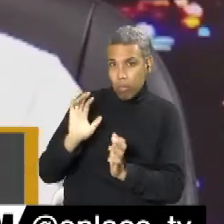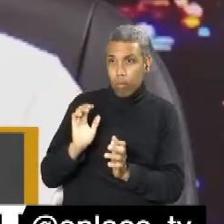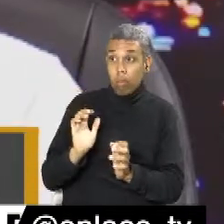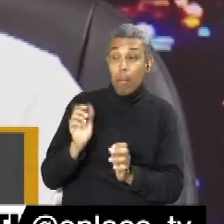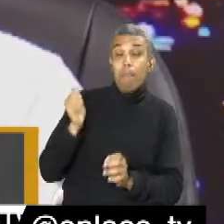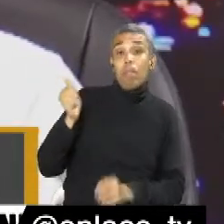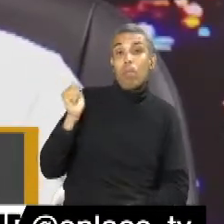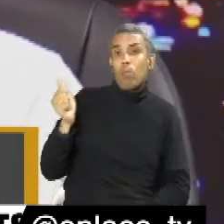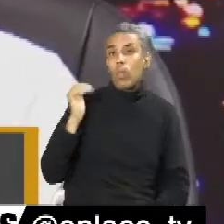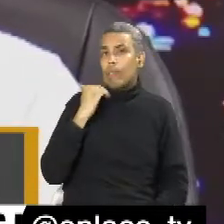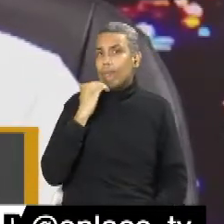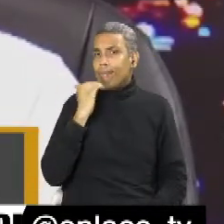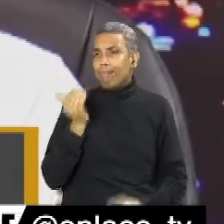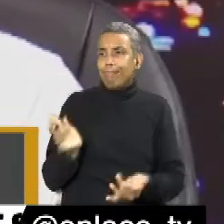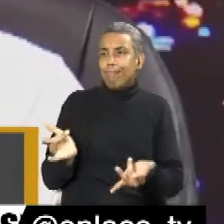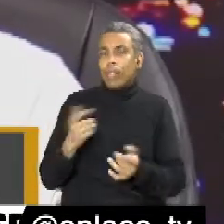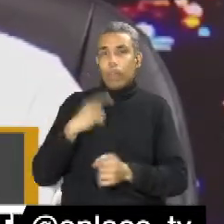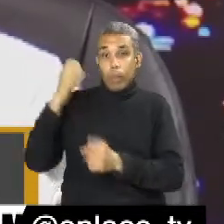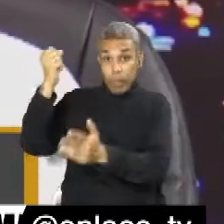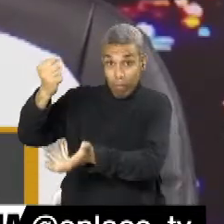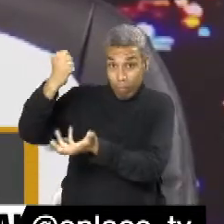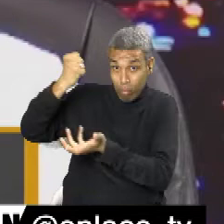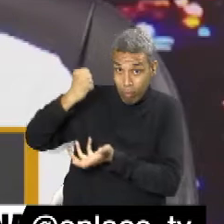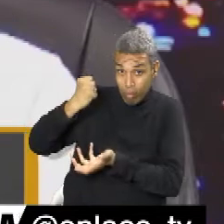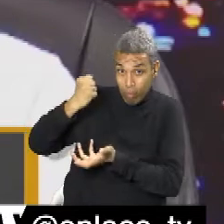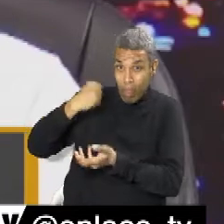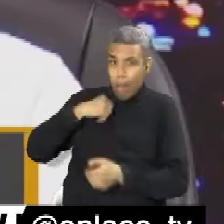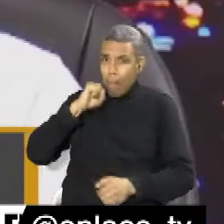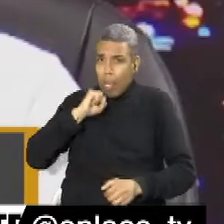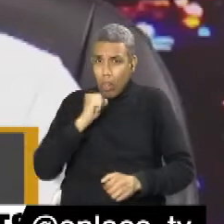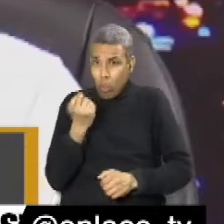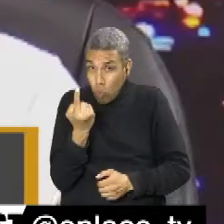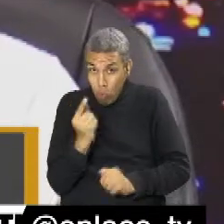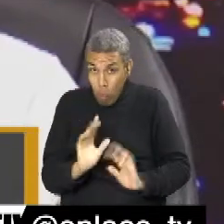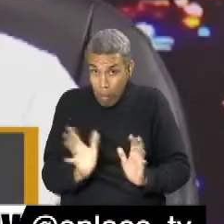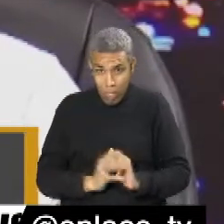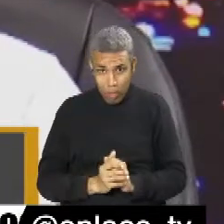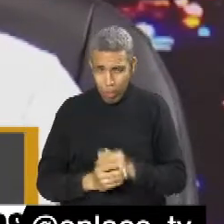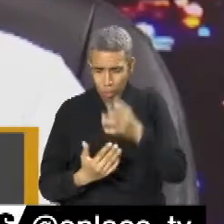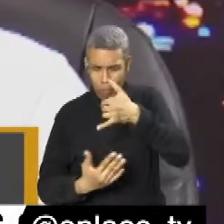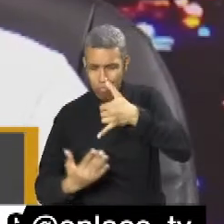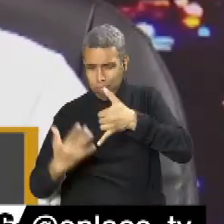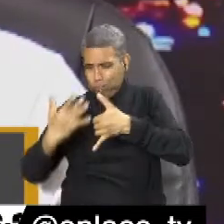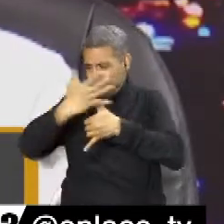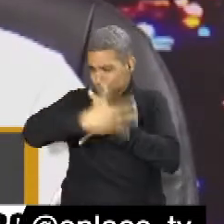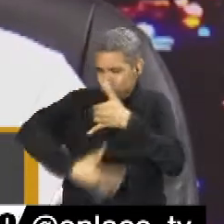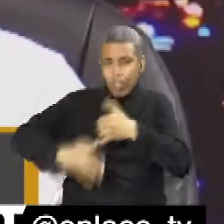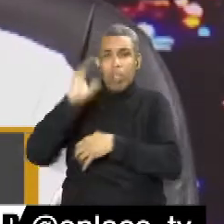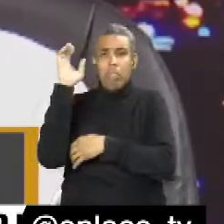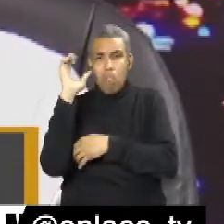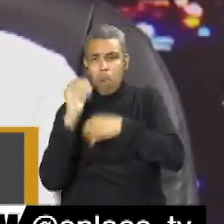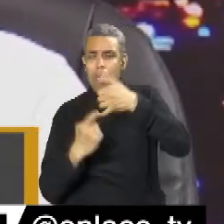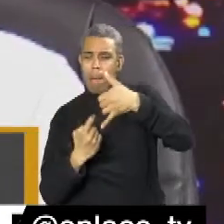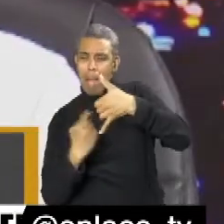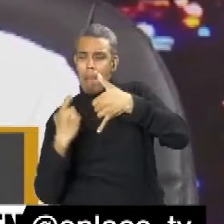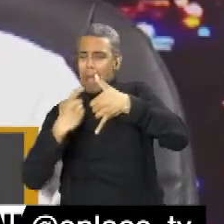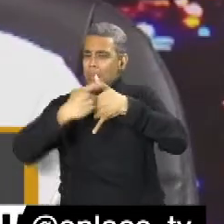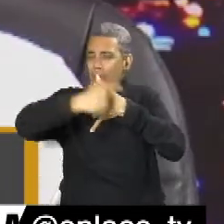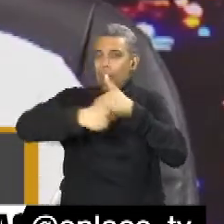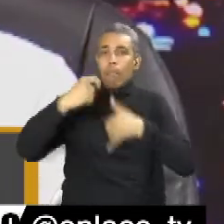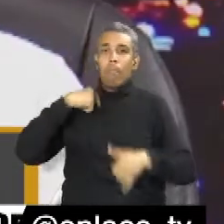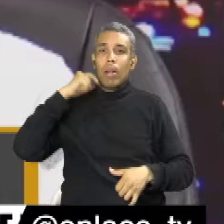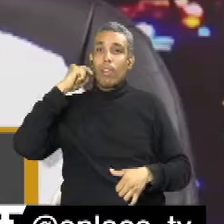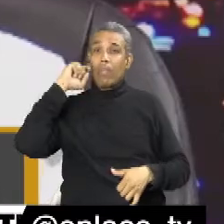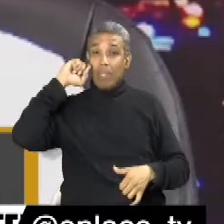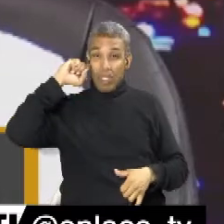entes territoriales, no solamente de Barranca, porque Barranca no es el único que tiene el problema, es un problema de carácter nacional. En la medida que los recursos lleguen al municipio,